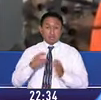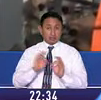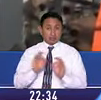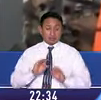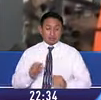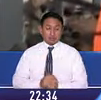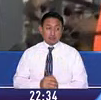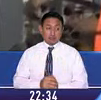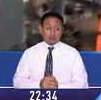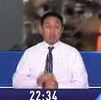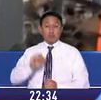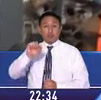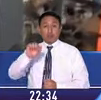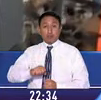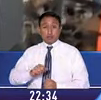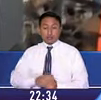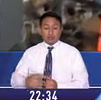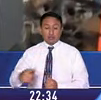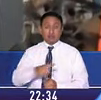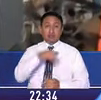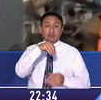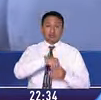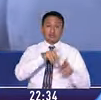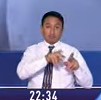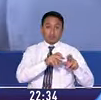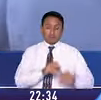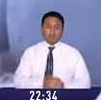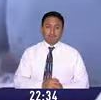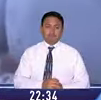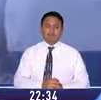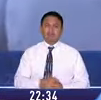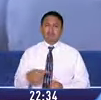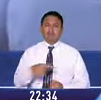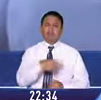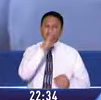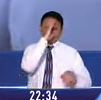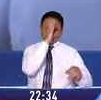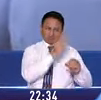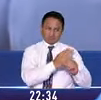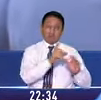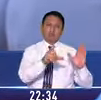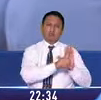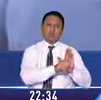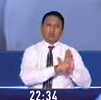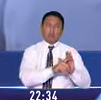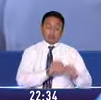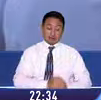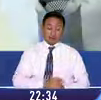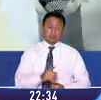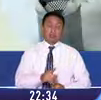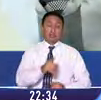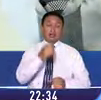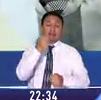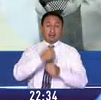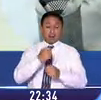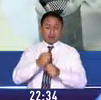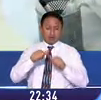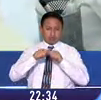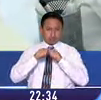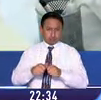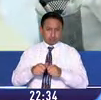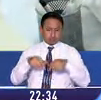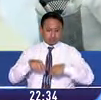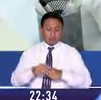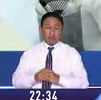que se puede generar efectivamente dentro de este permiso. Uno de los fines de esta ley es garantizar la estabilidad laboral, por lo que un trabajador